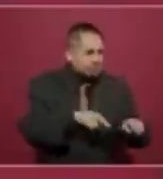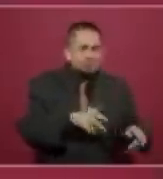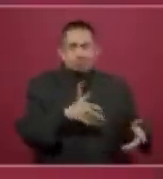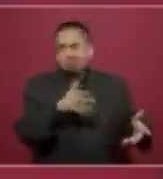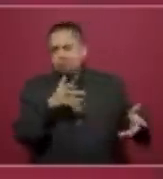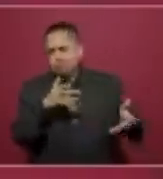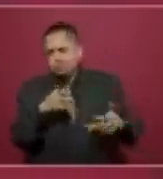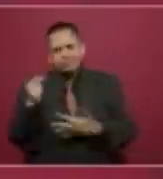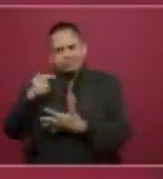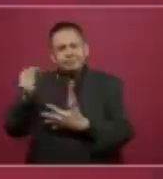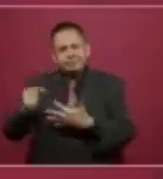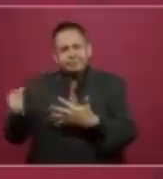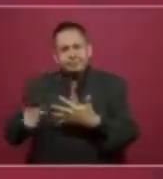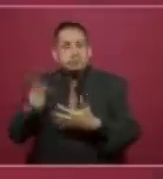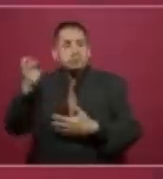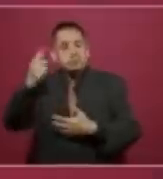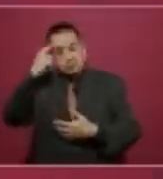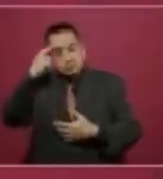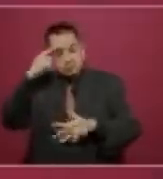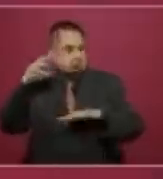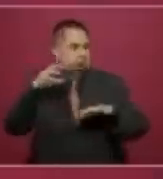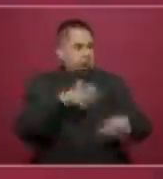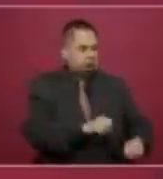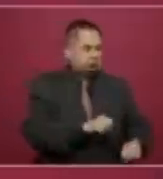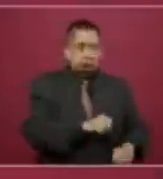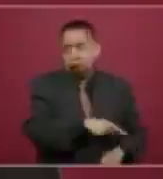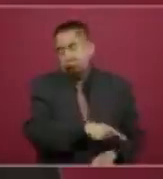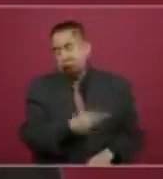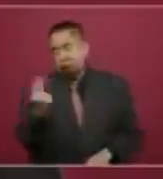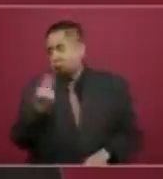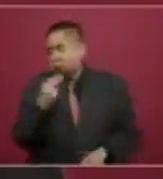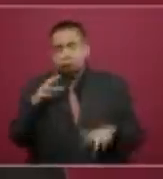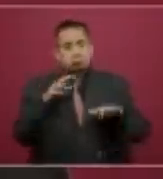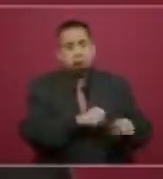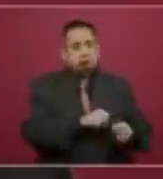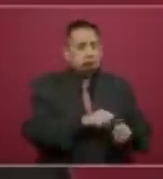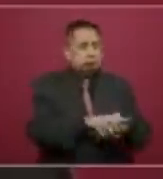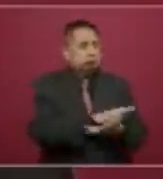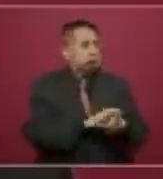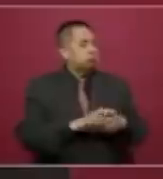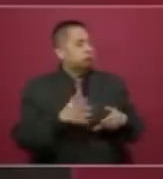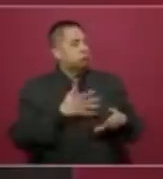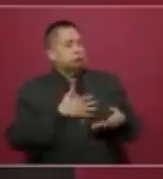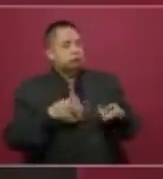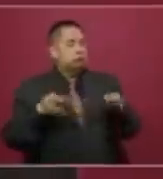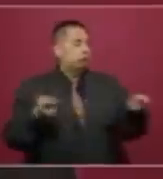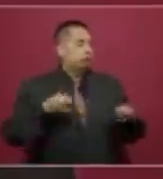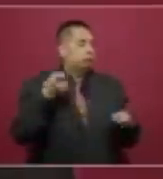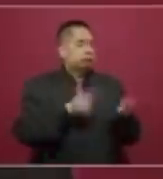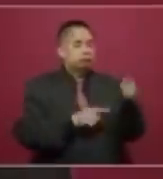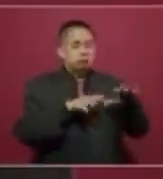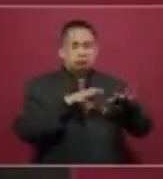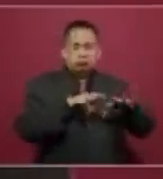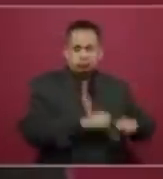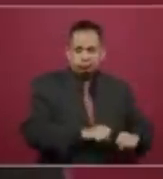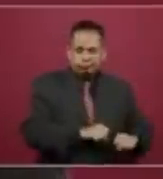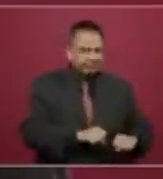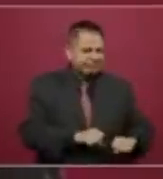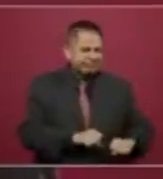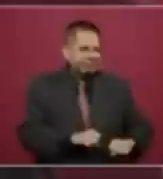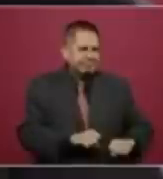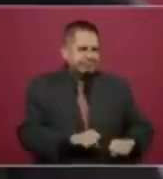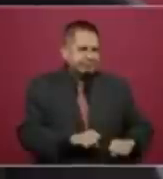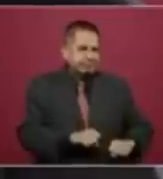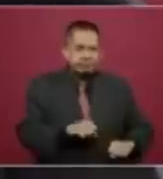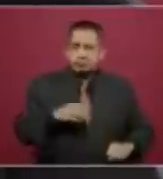y todo esto, para justificar, ¿sí?, el predominio, ¿sí?, de